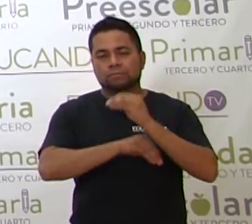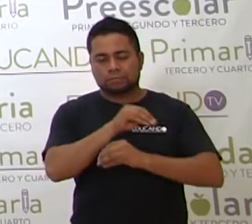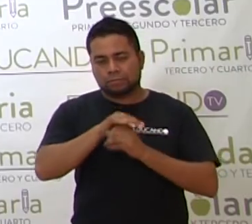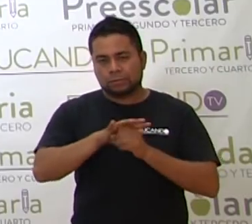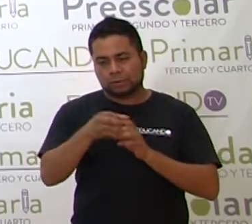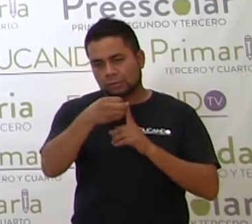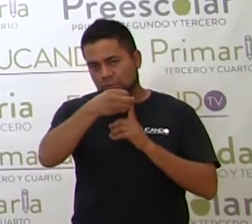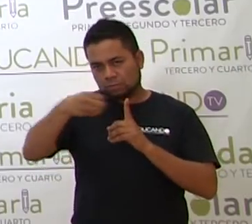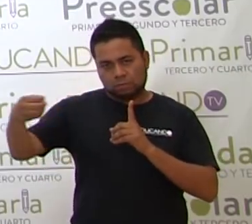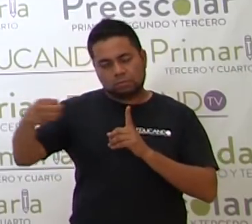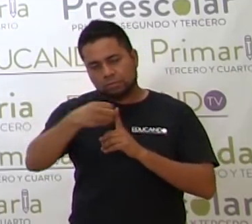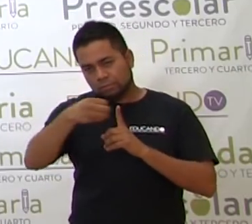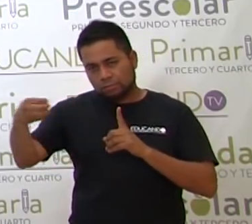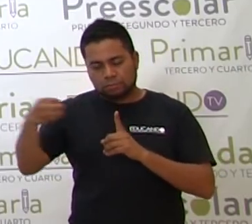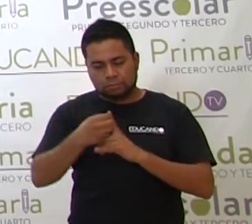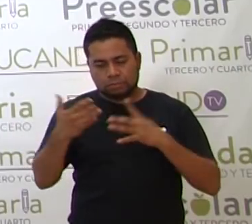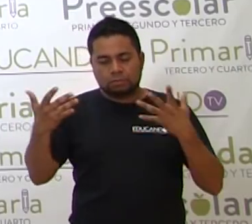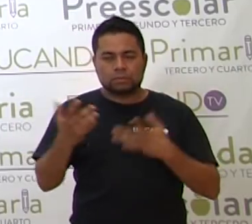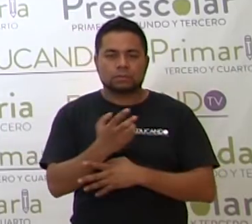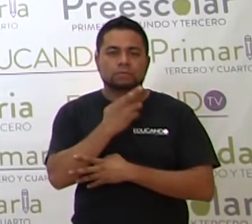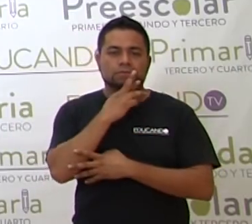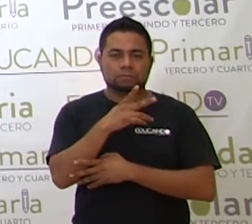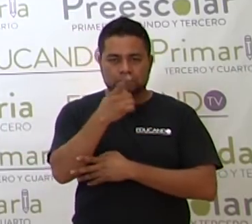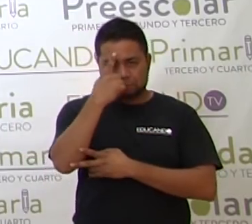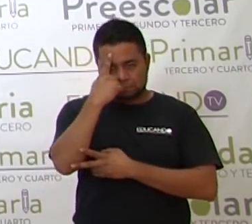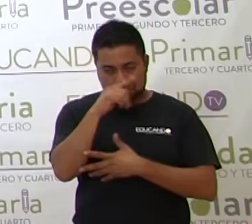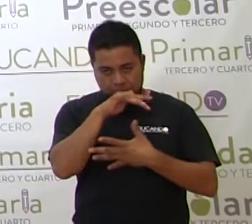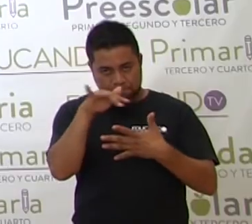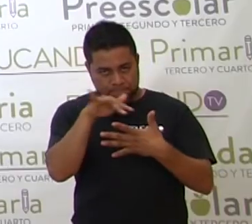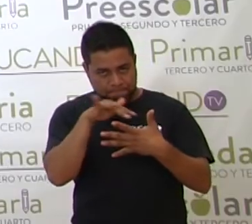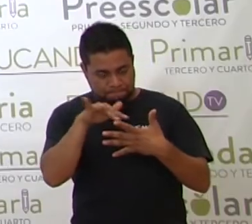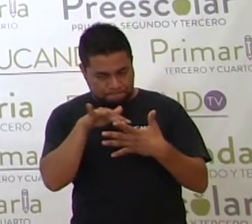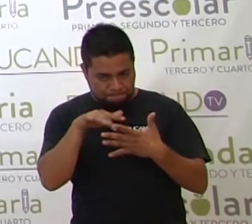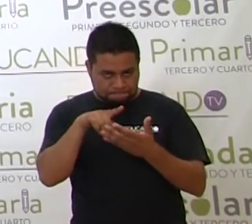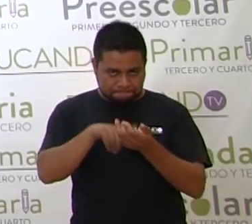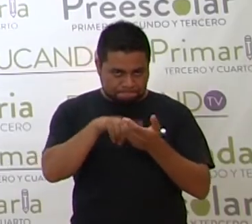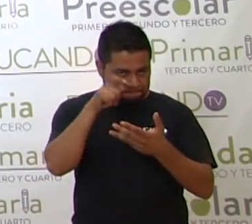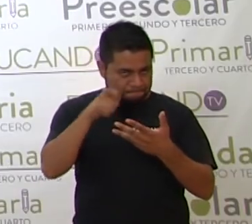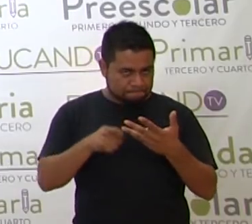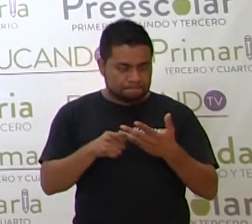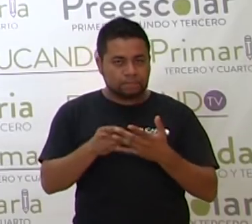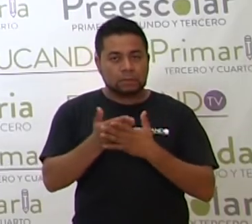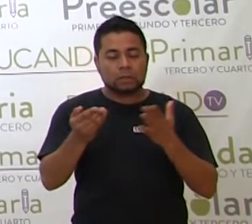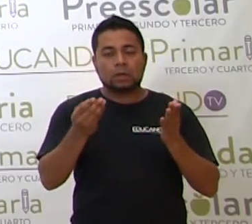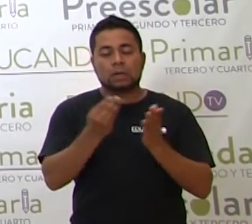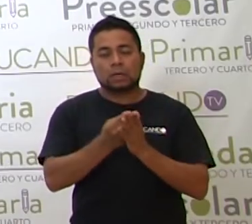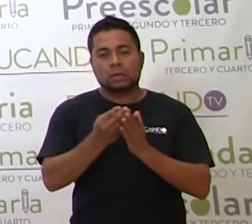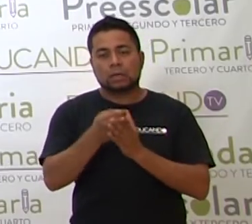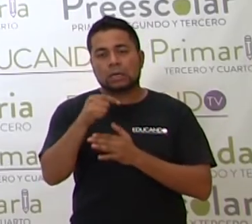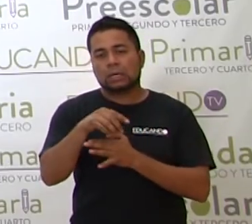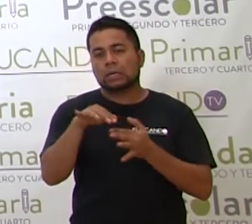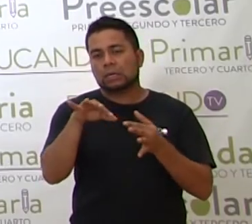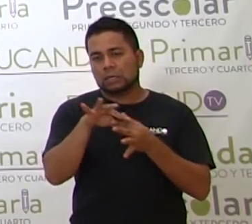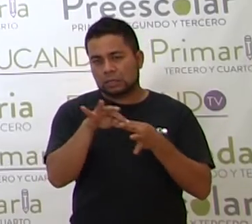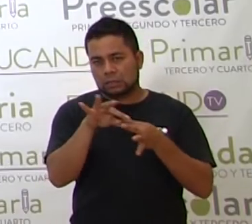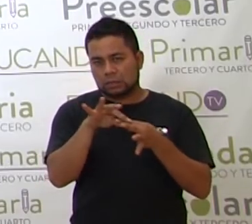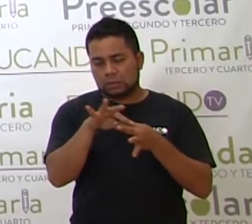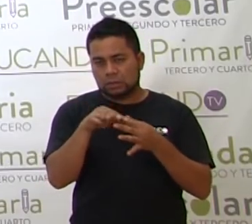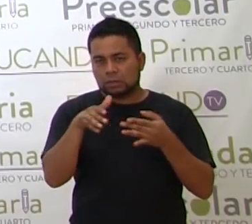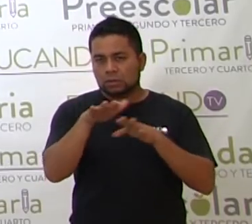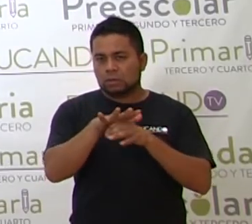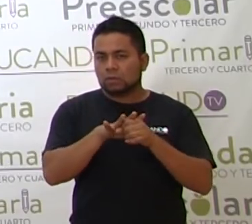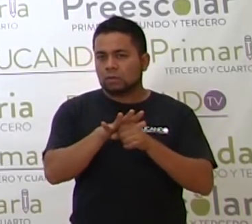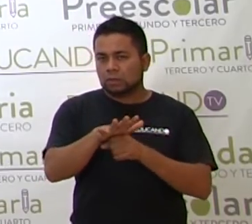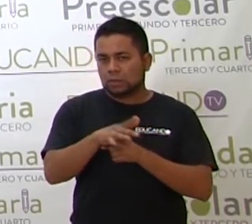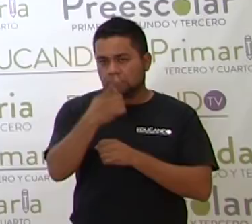dichas oraciones y hacer mejor nuestros textos descriptivos. En esta sesión hablaremos lo referente a lo